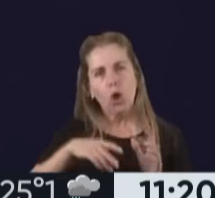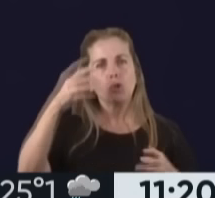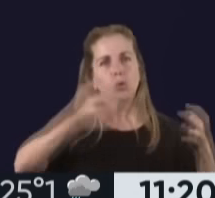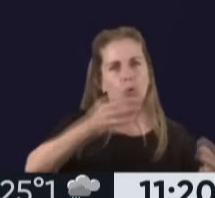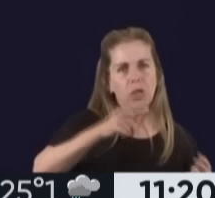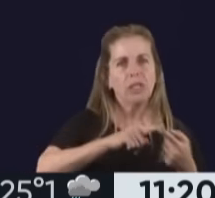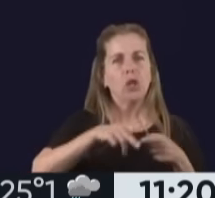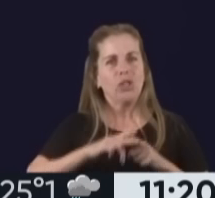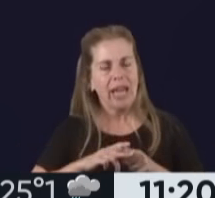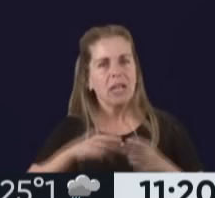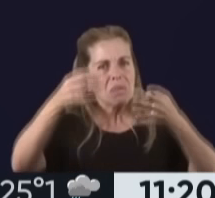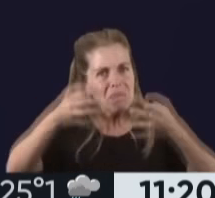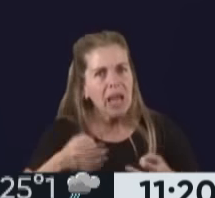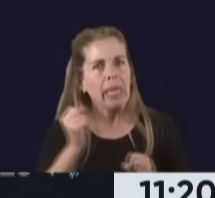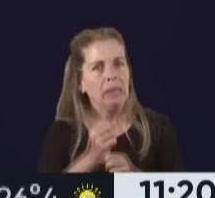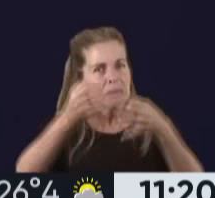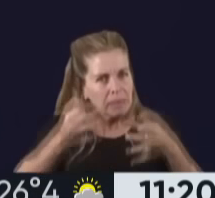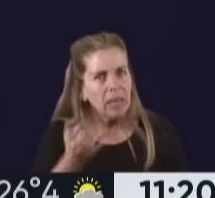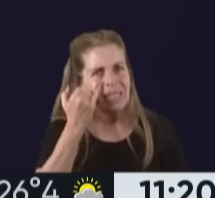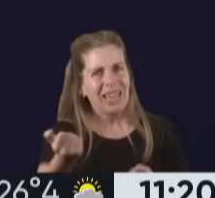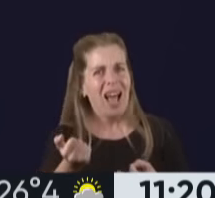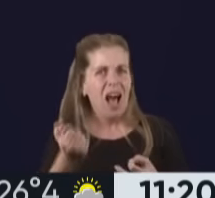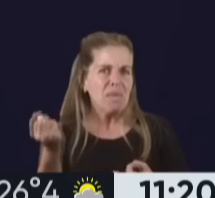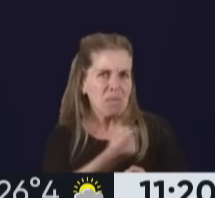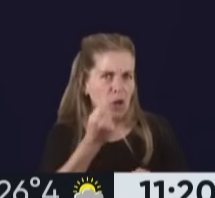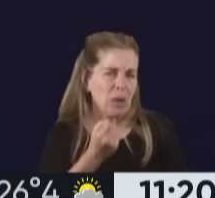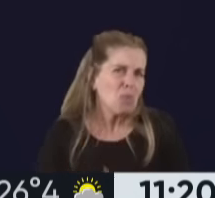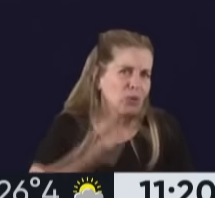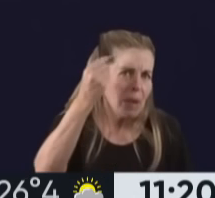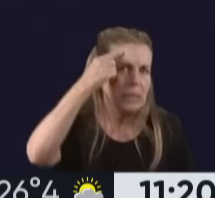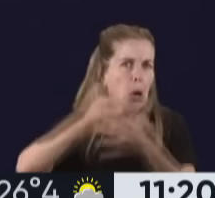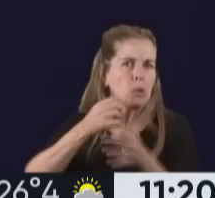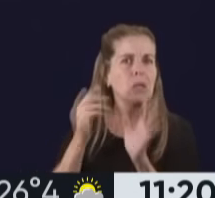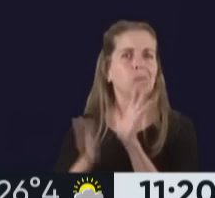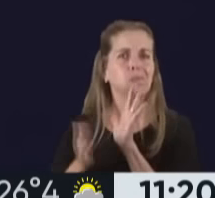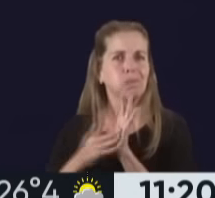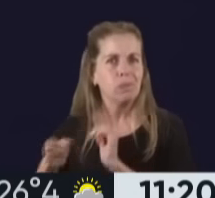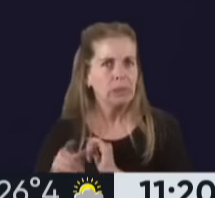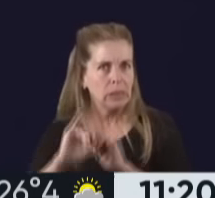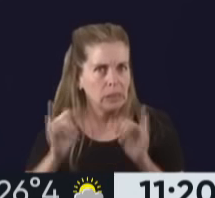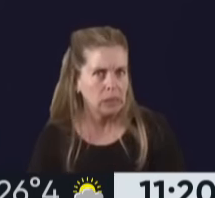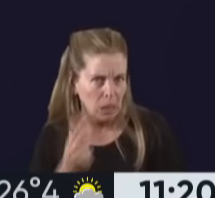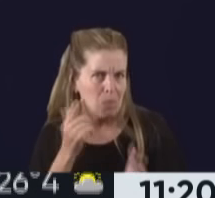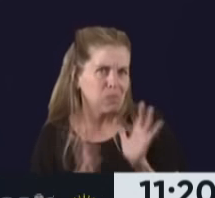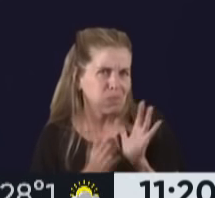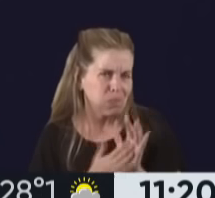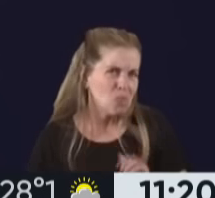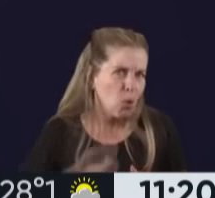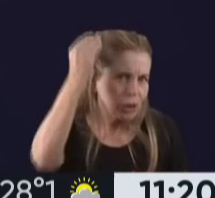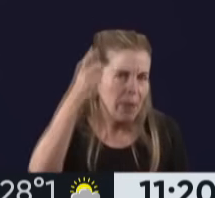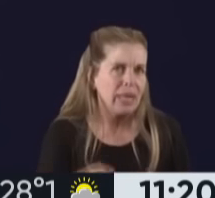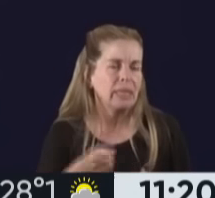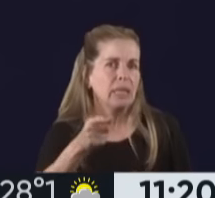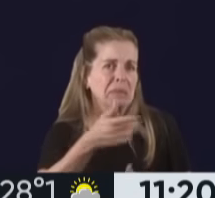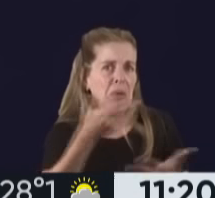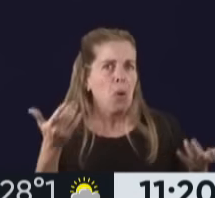y operativos, ya fue validado por la justicia en múltiples ocasiones. Garantizó en reiteradas oportunidades la libre